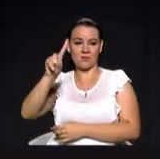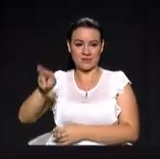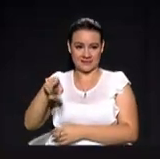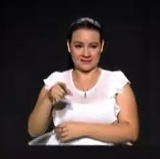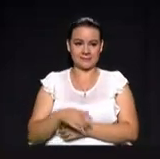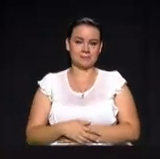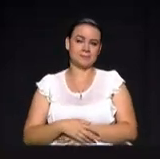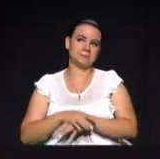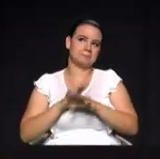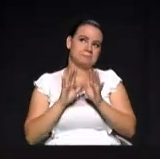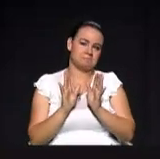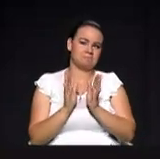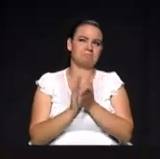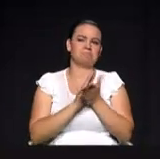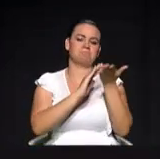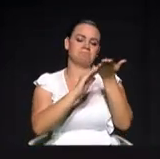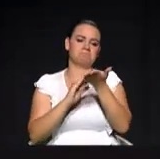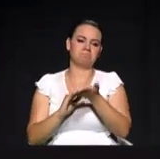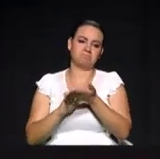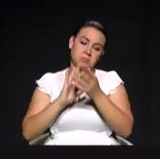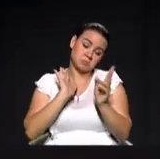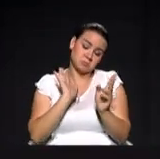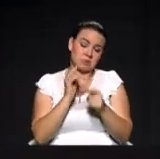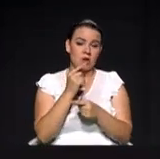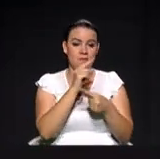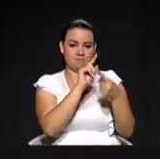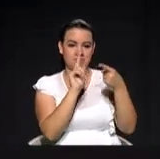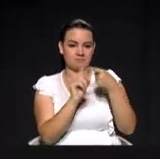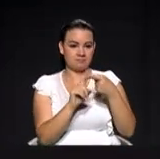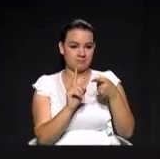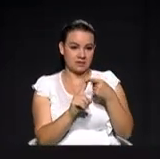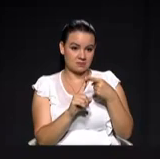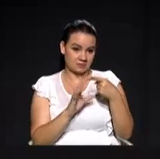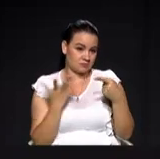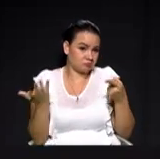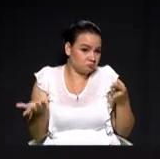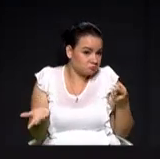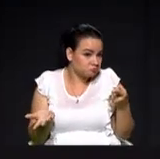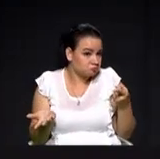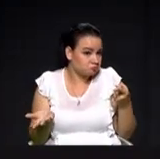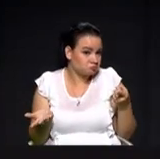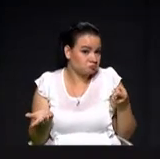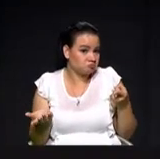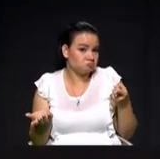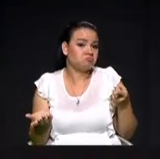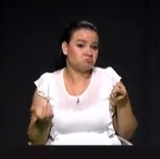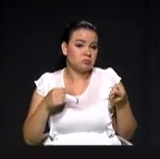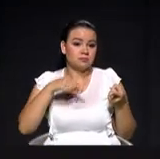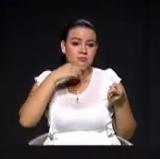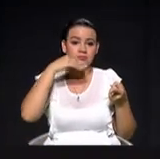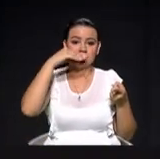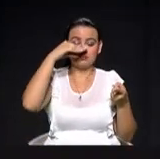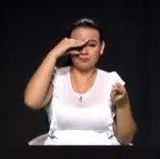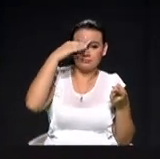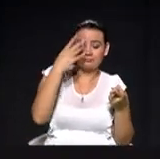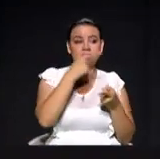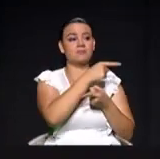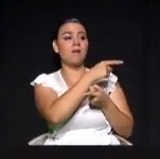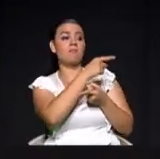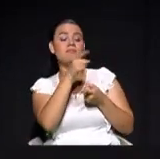varias maneras una como dije ahorita dándole necesario a la ciudad de medellín a las gentes a las